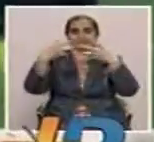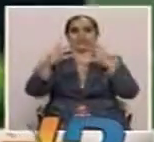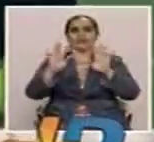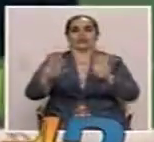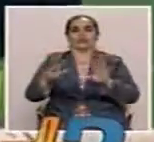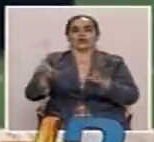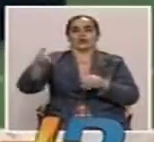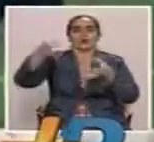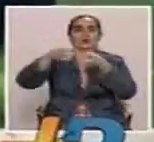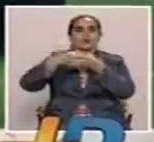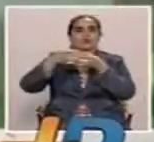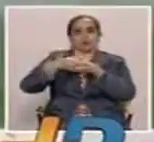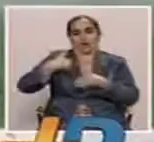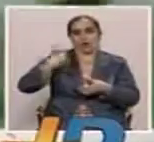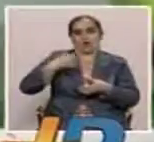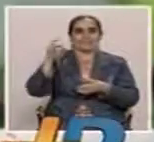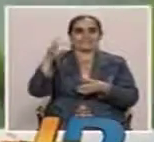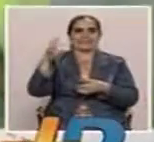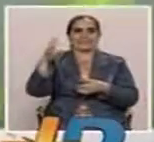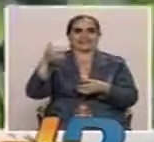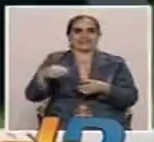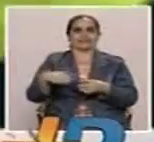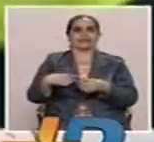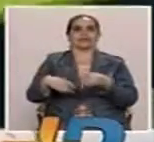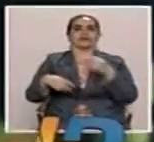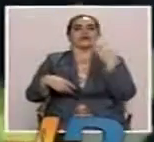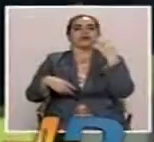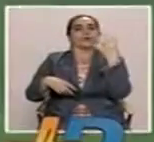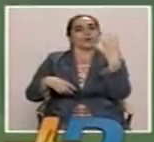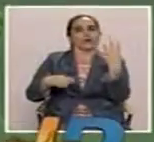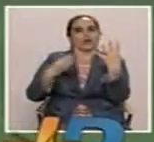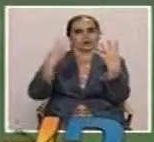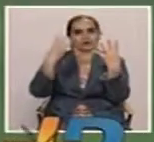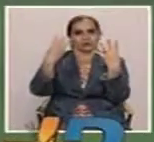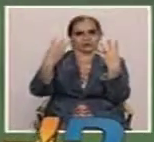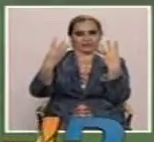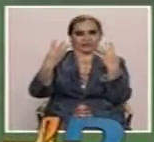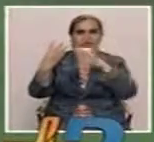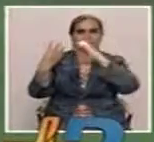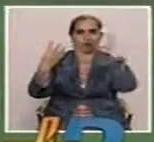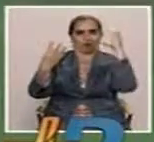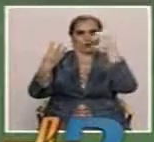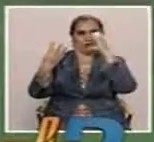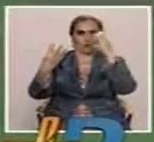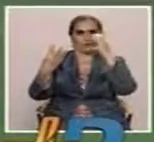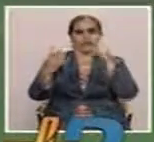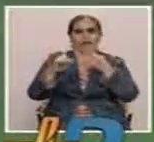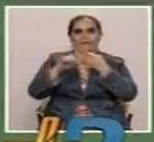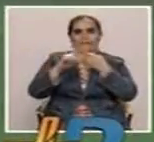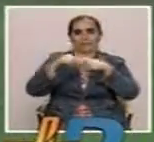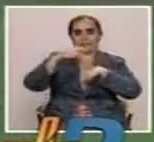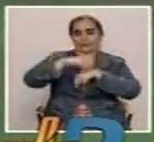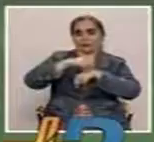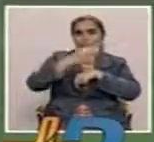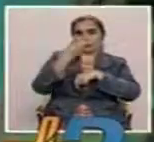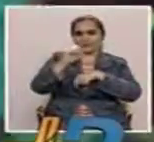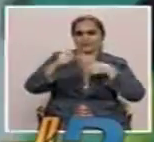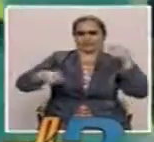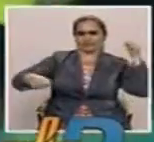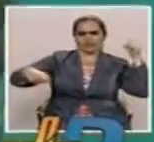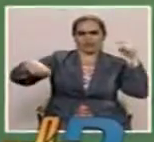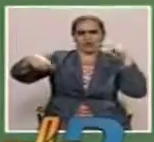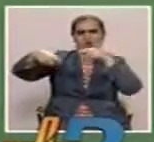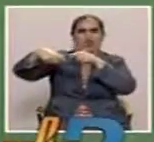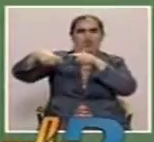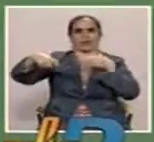Colombia Sub-15 al derrotar 4-3 a Venezuela. El primer gol del partido lo hizo el delantero colombiano David Carceva a los 30 minutos del primer